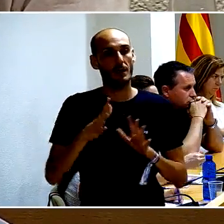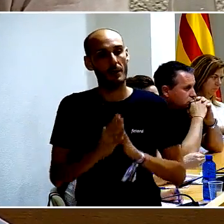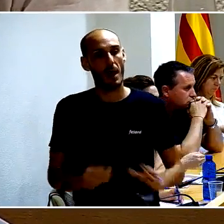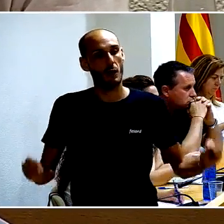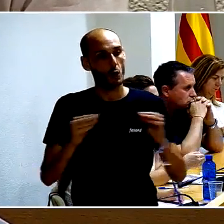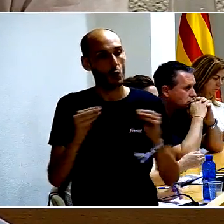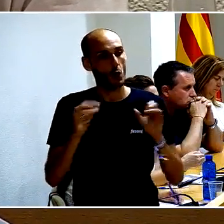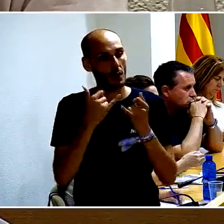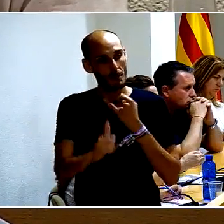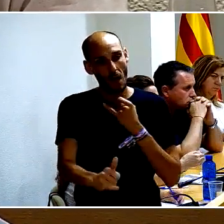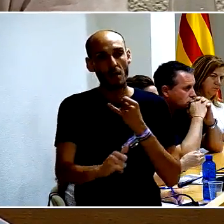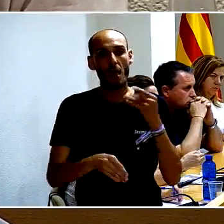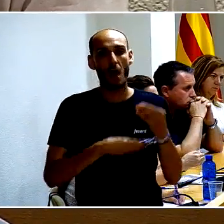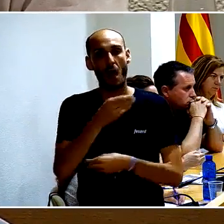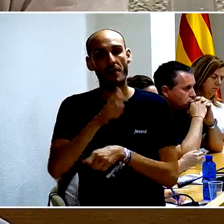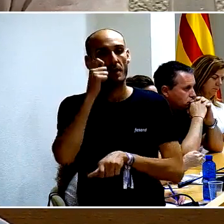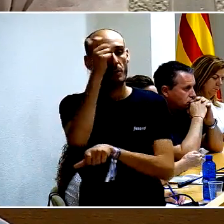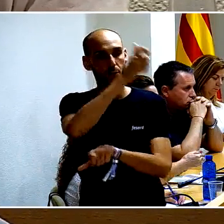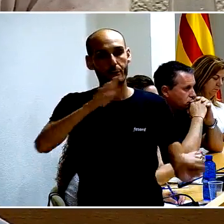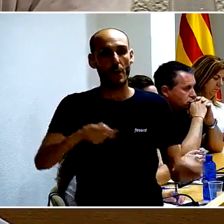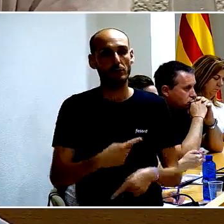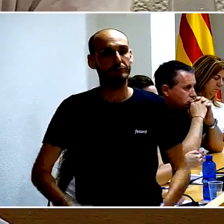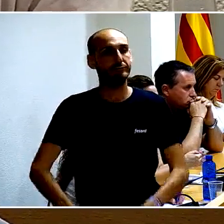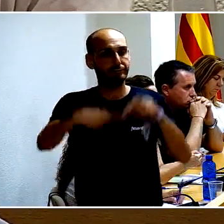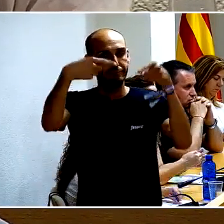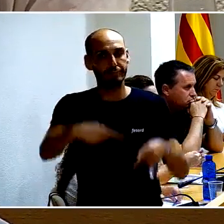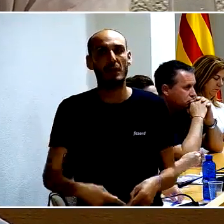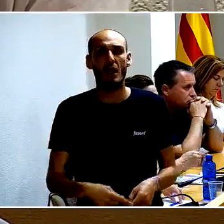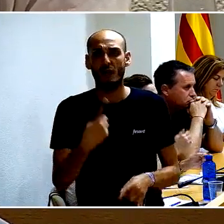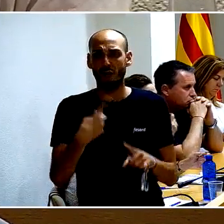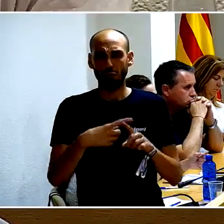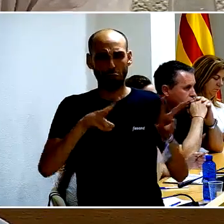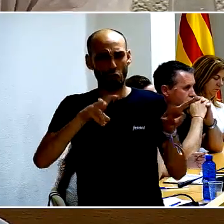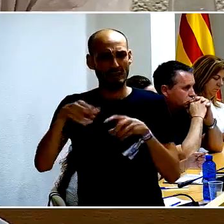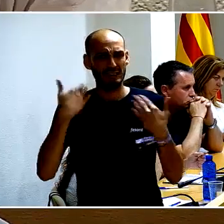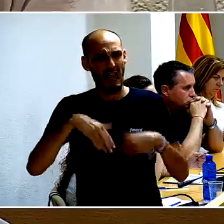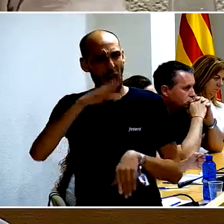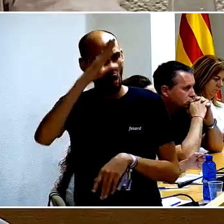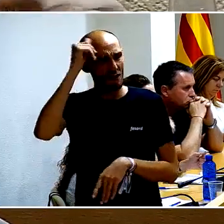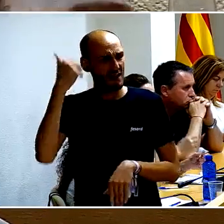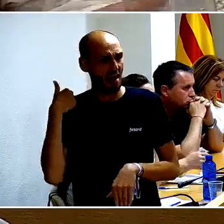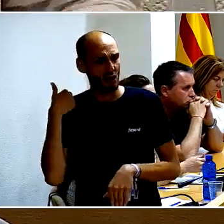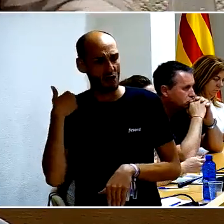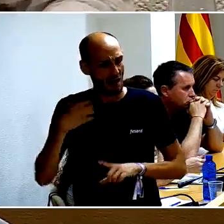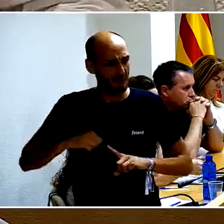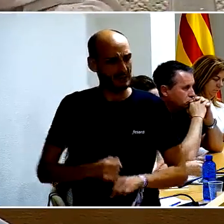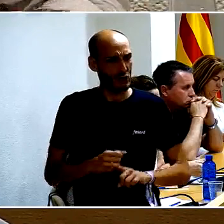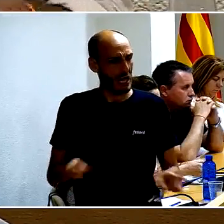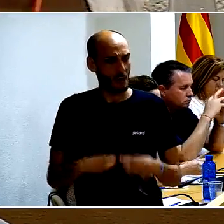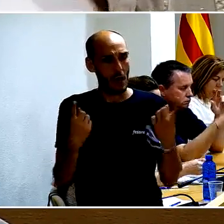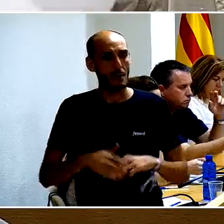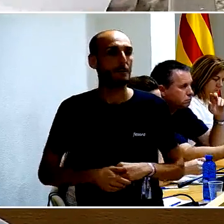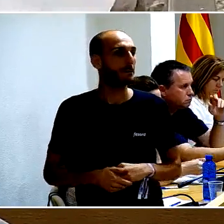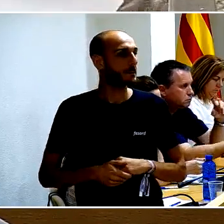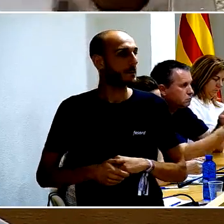por cuestiones ya por muchos olvidadas. Lo hace a la fuerza, con toda la fuerza que sea necesaria. Esta mañana,